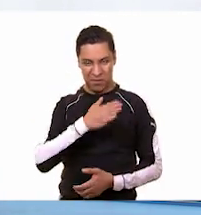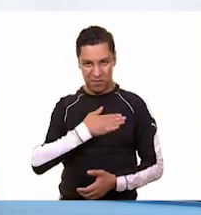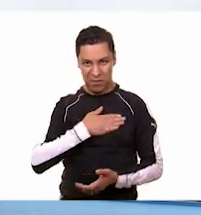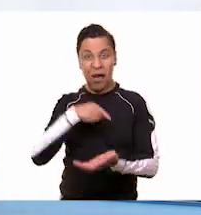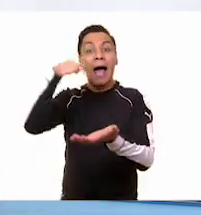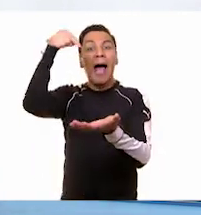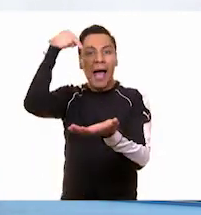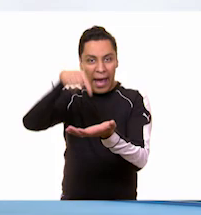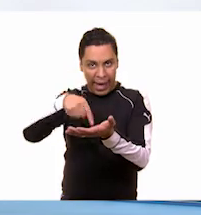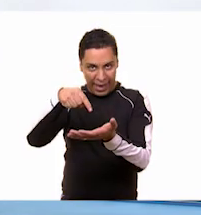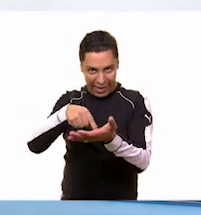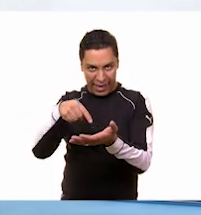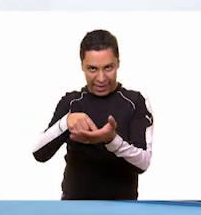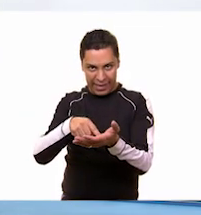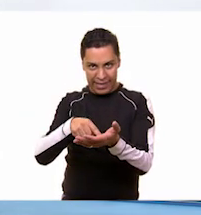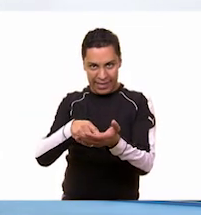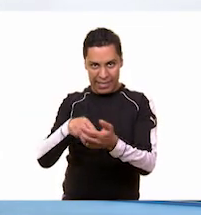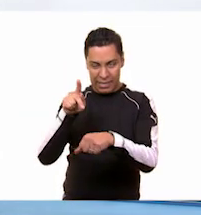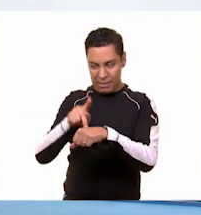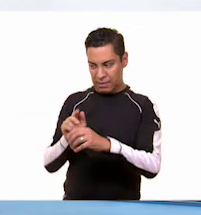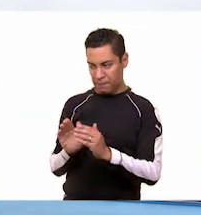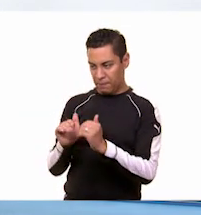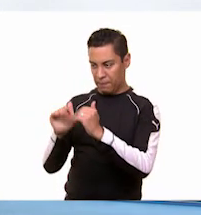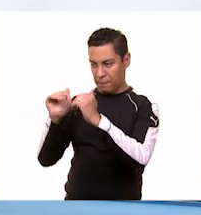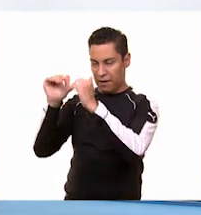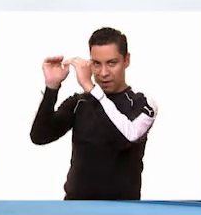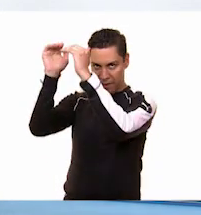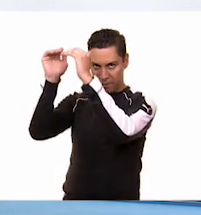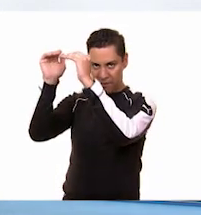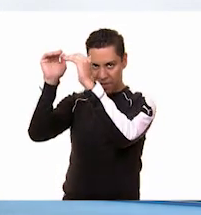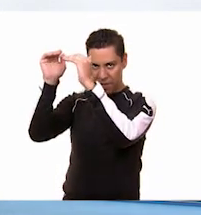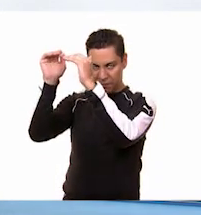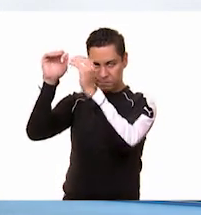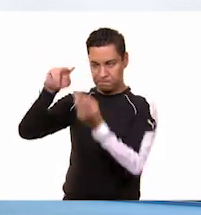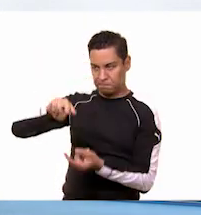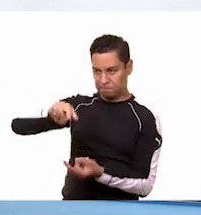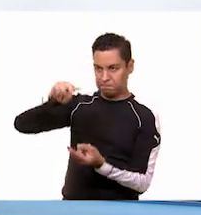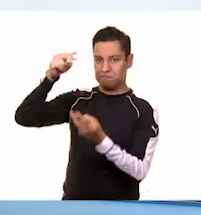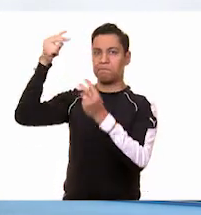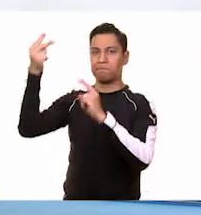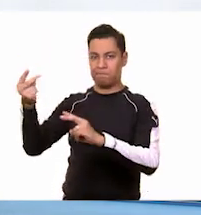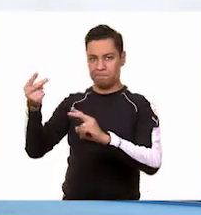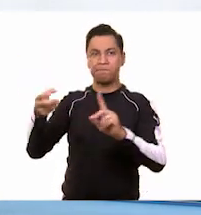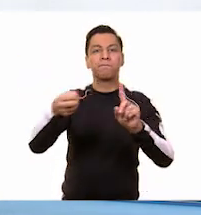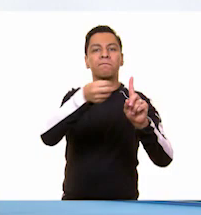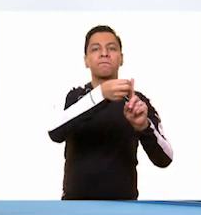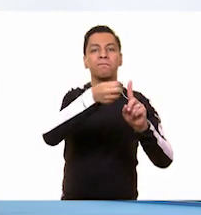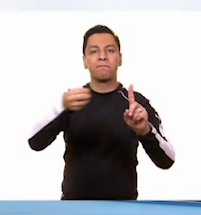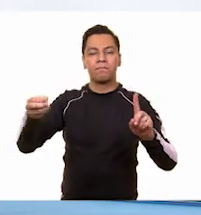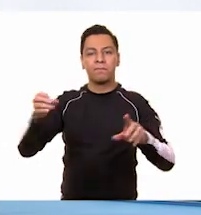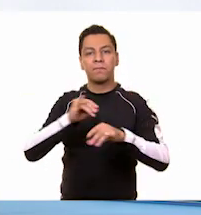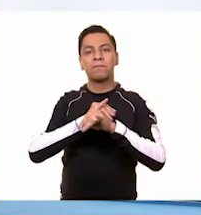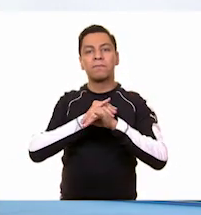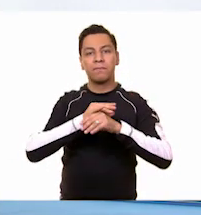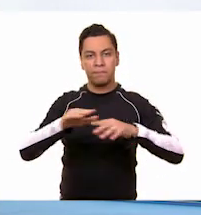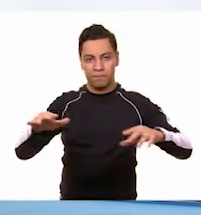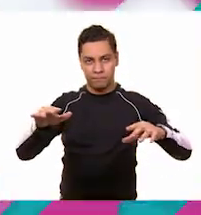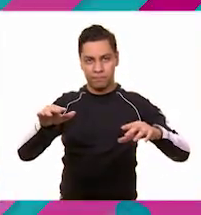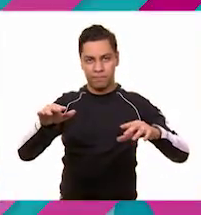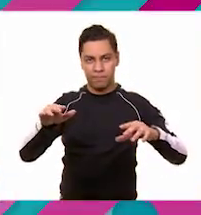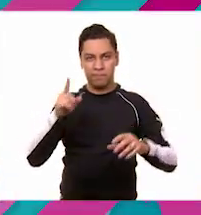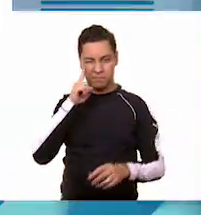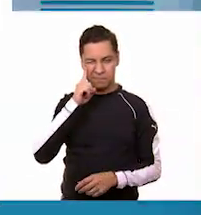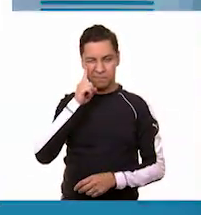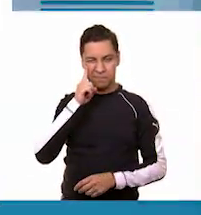a encontrar la pirámide invertida, estructura de la nota informativa, modelo de la forma expositiva. Como